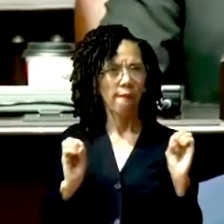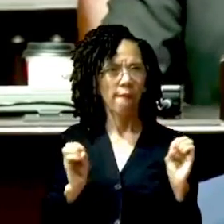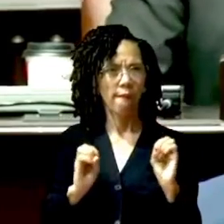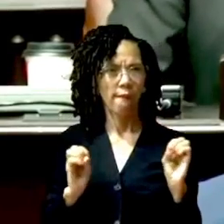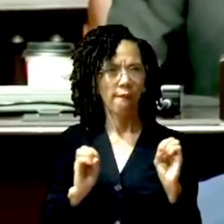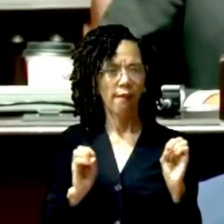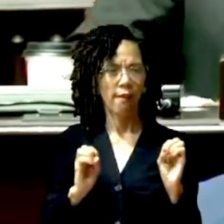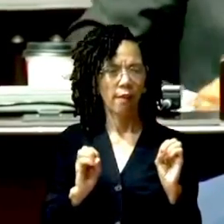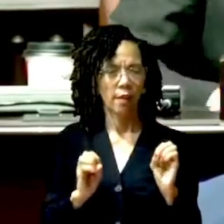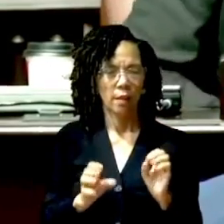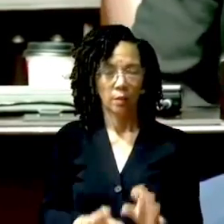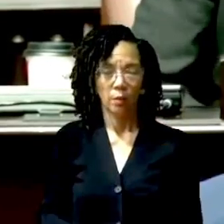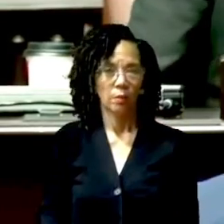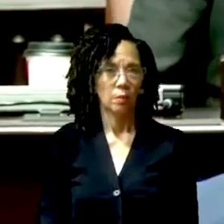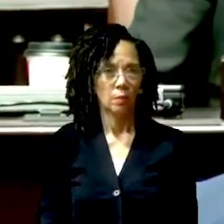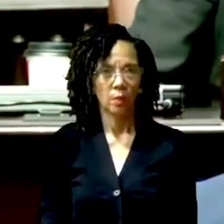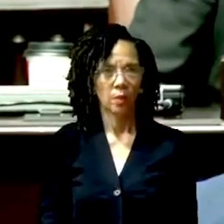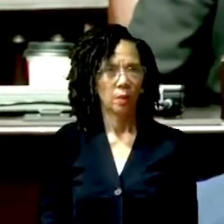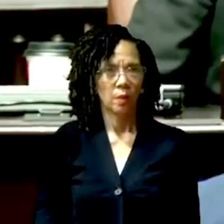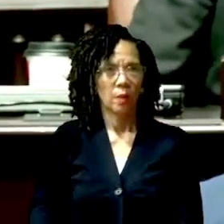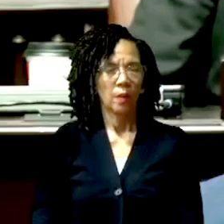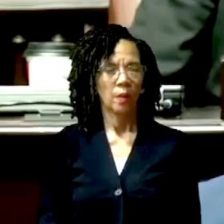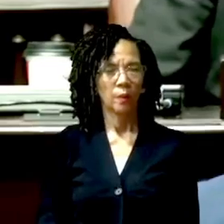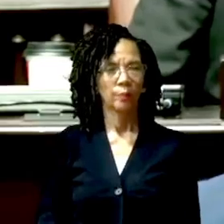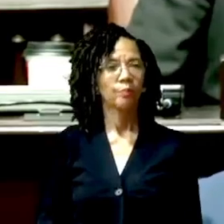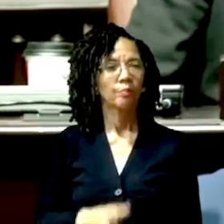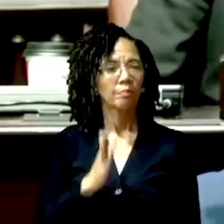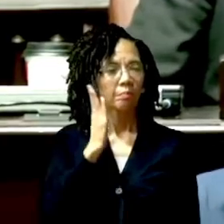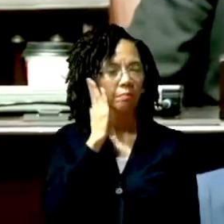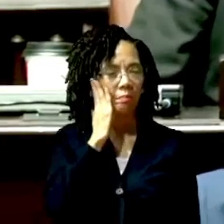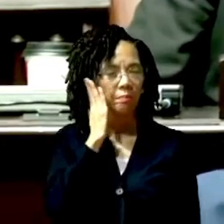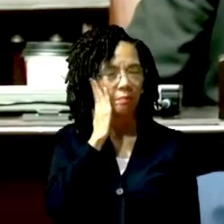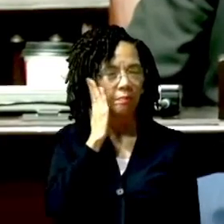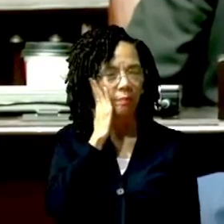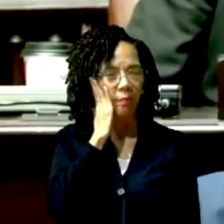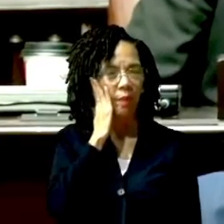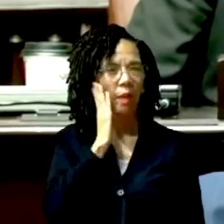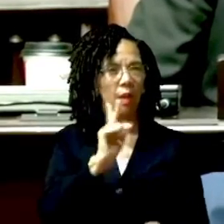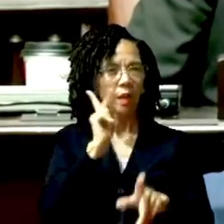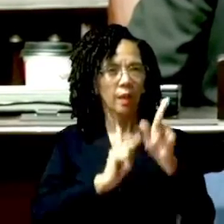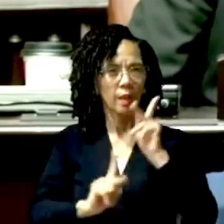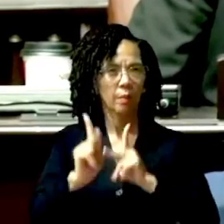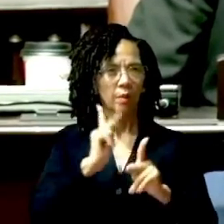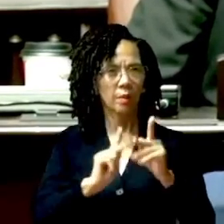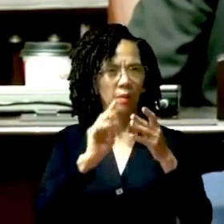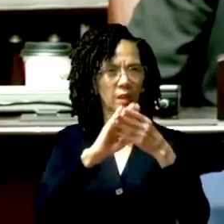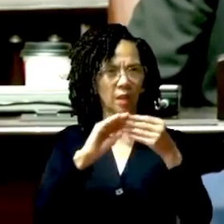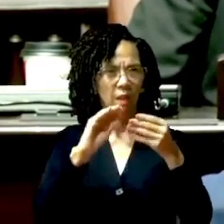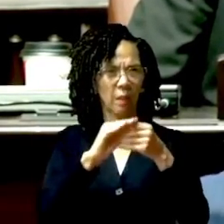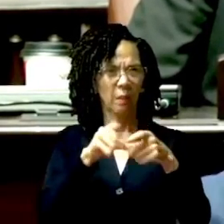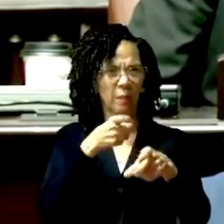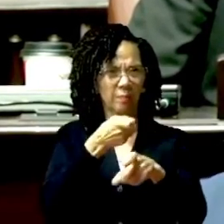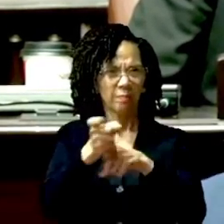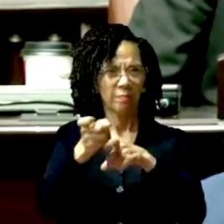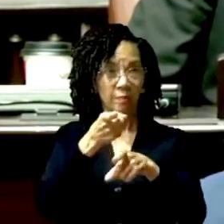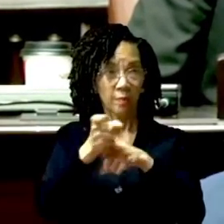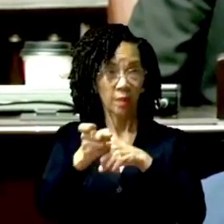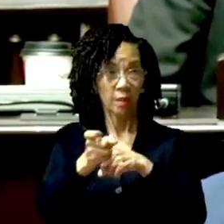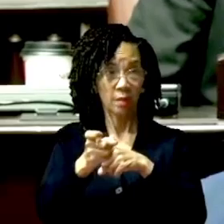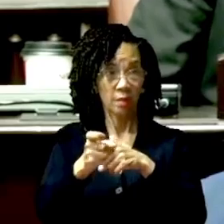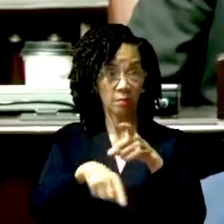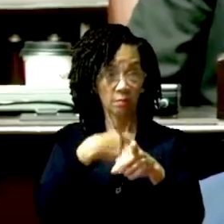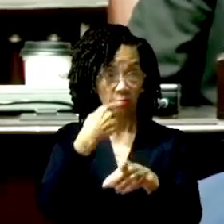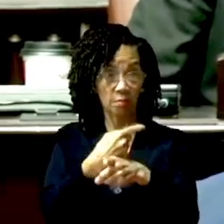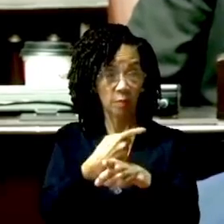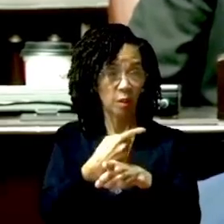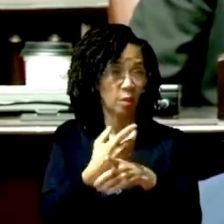bruto. Gustavo, el bruto no se hace, el bruto nace. Y ve que con qué cuerpo nació este. O sea, la